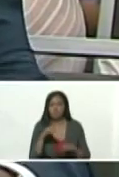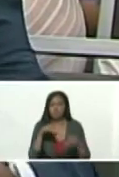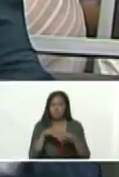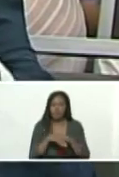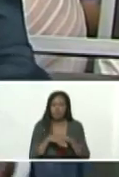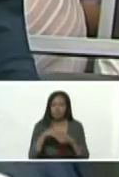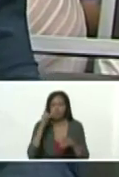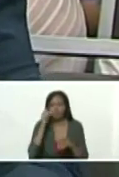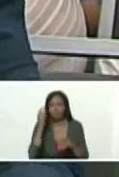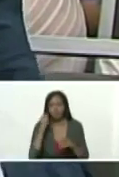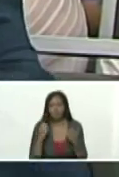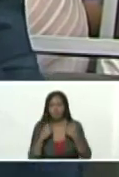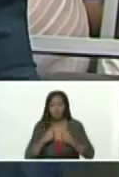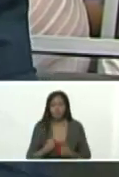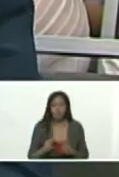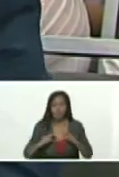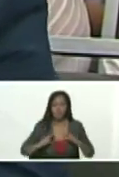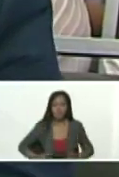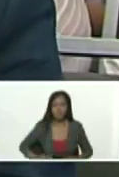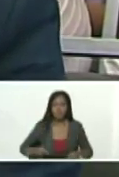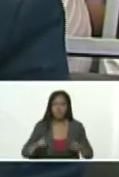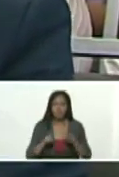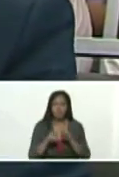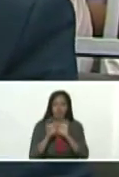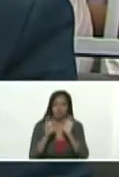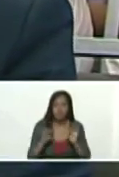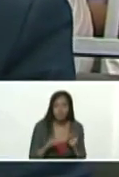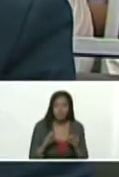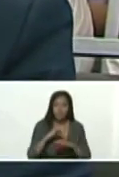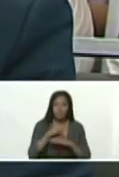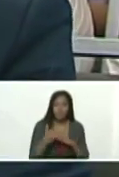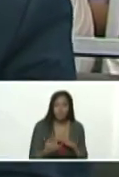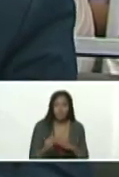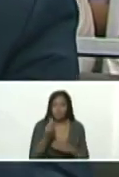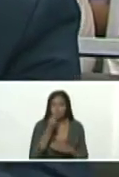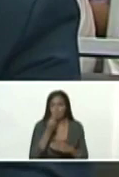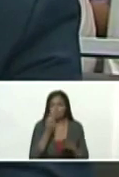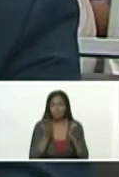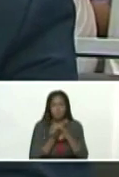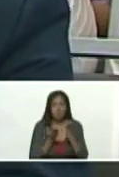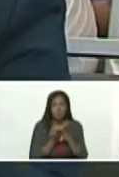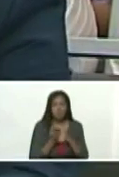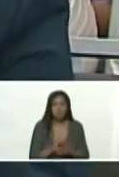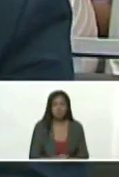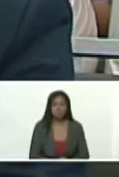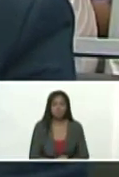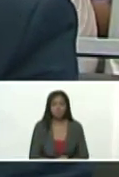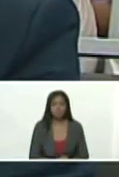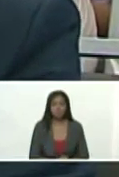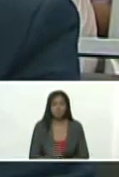muchachos, ahí están los morrales, ahí está el uniforme, ahí está el programa de alimentación escolar, está